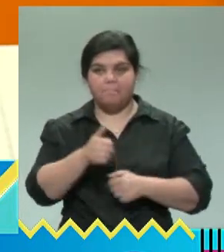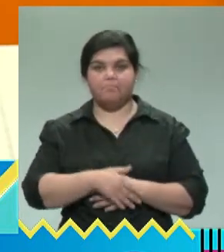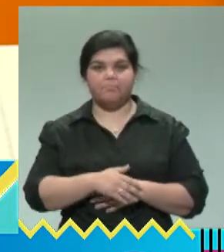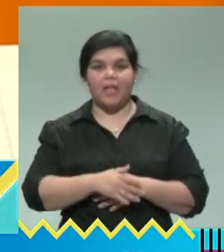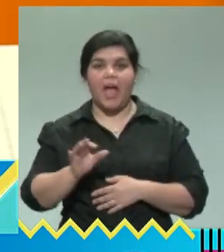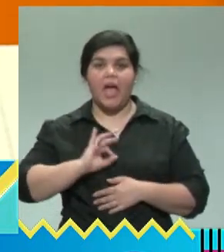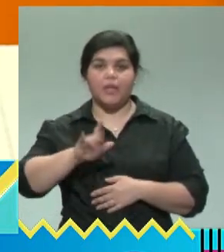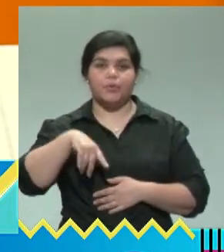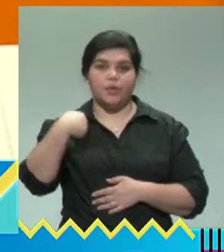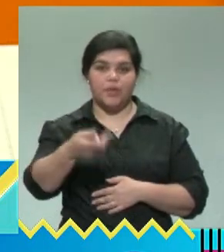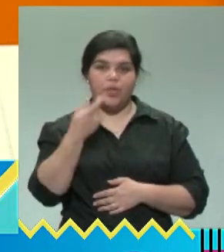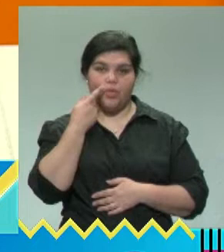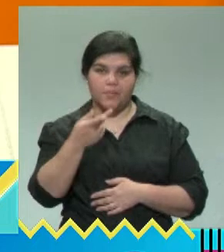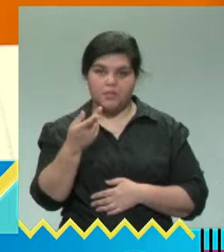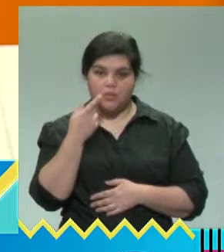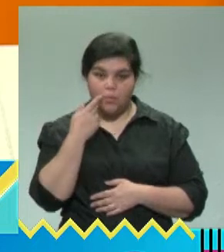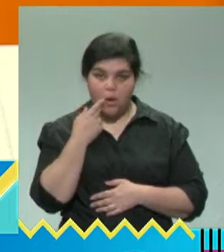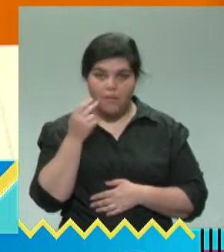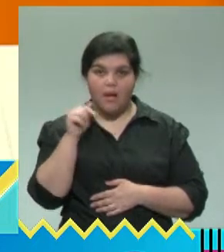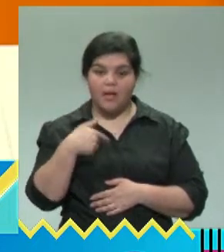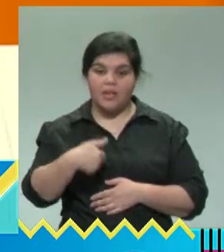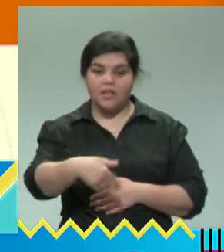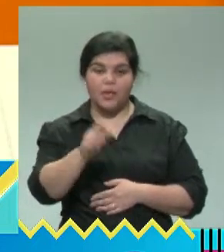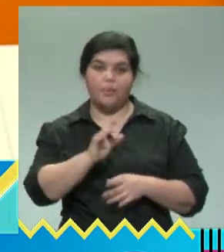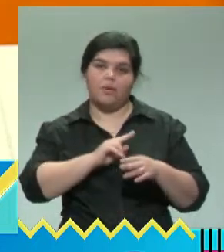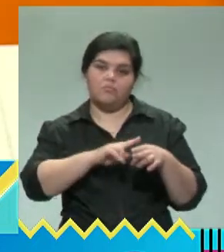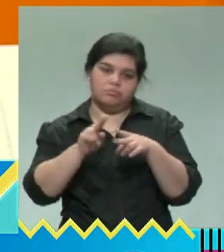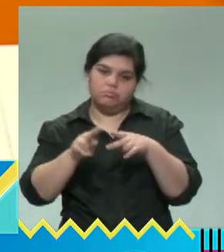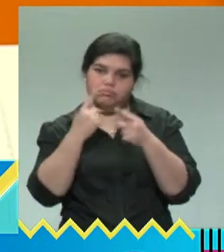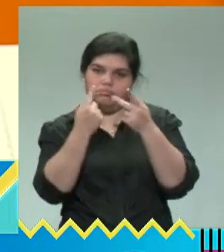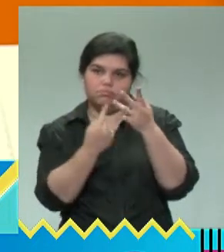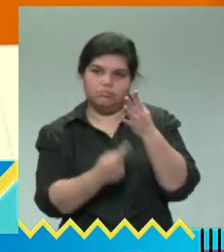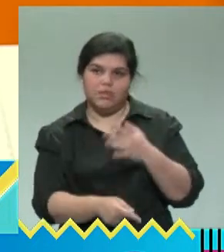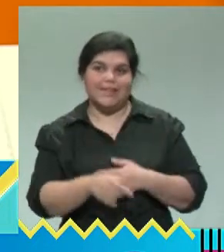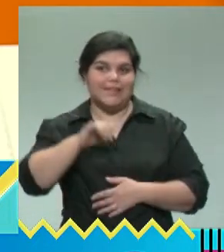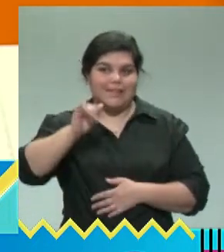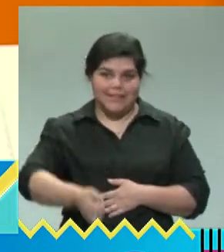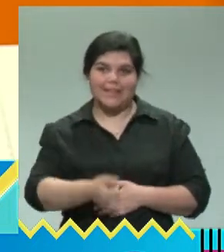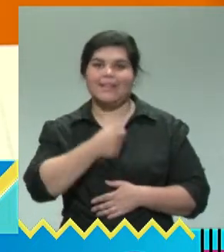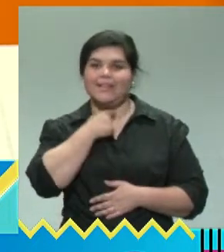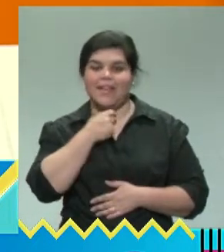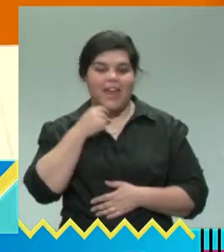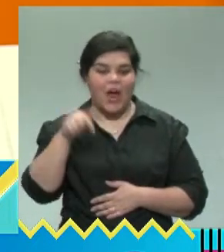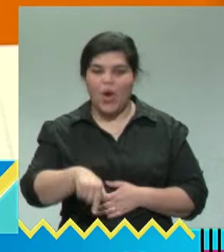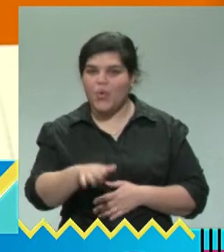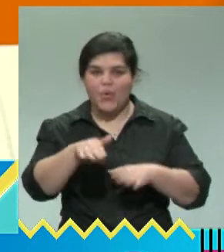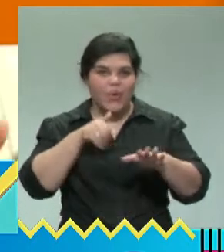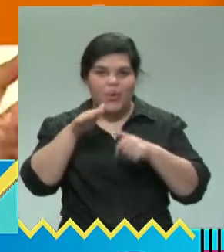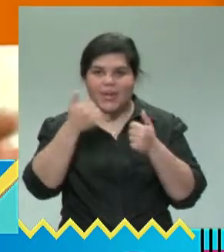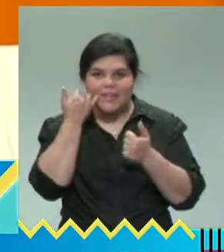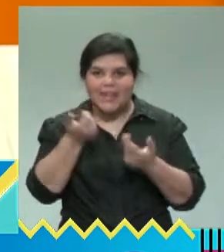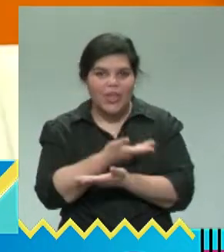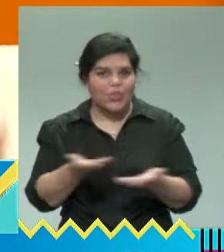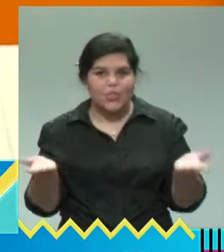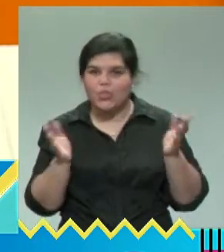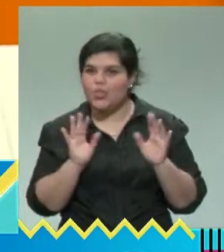el 2019. Bien. Así que tenemos que verlo al resultado. Queremos verlos todos los que estamos